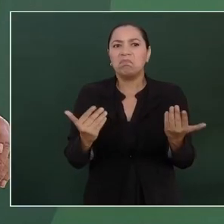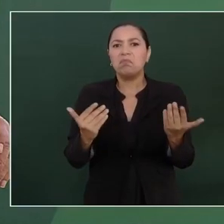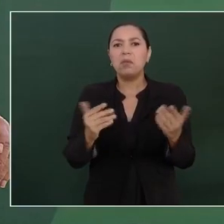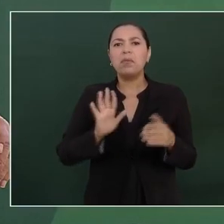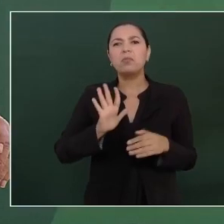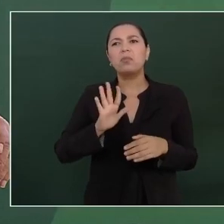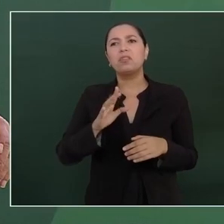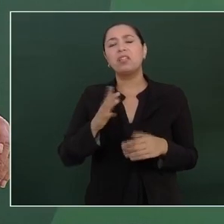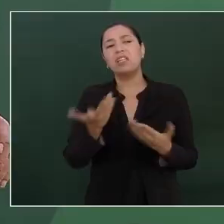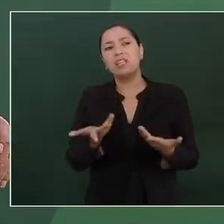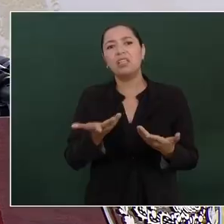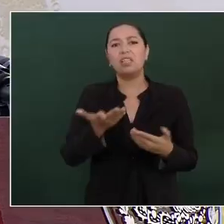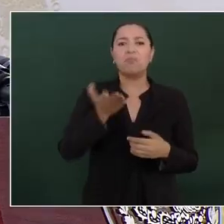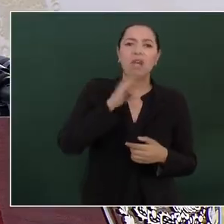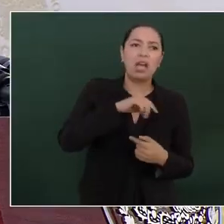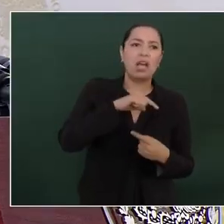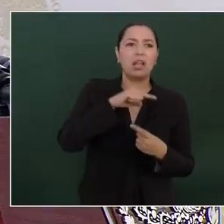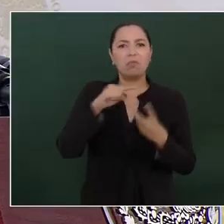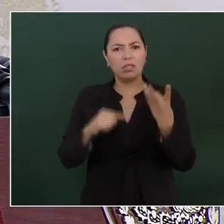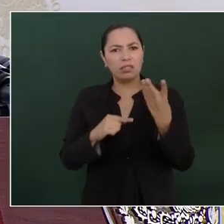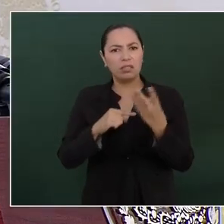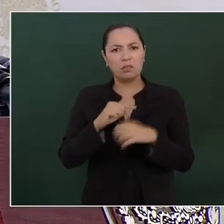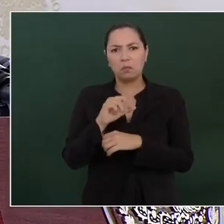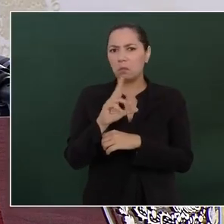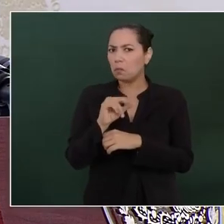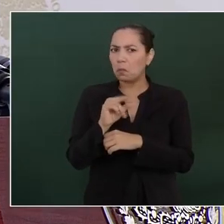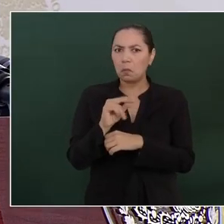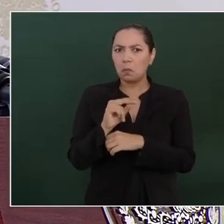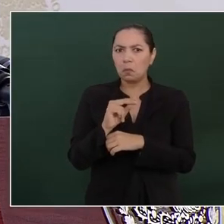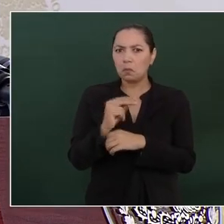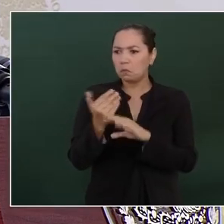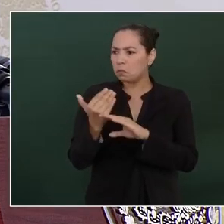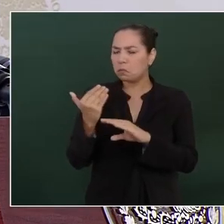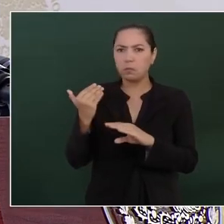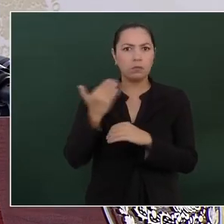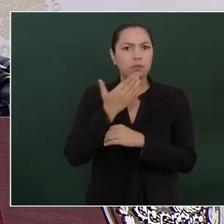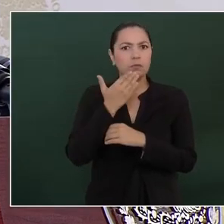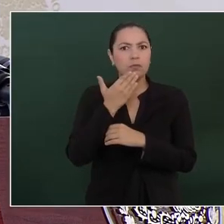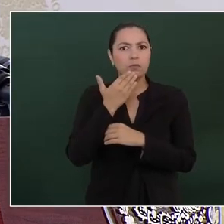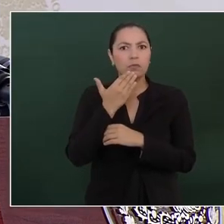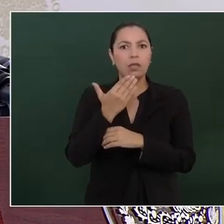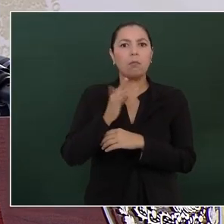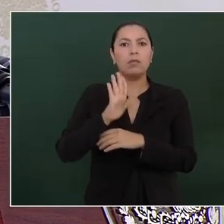quejarnos, nos fue bien a nuestra generación.